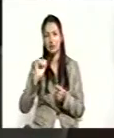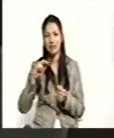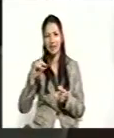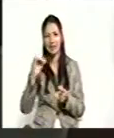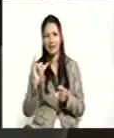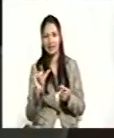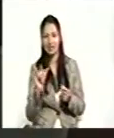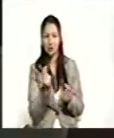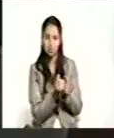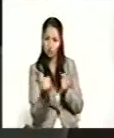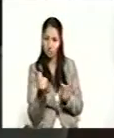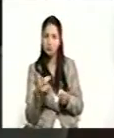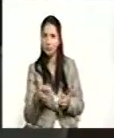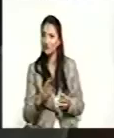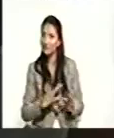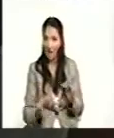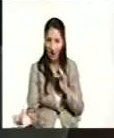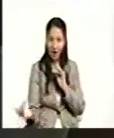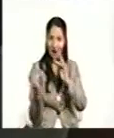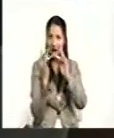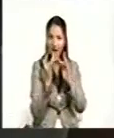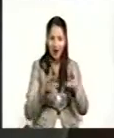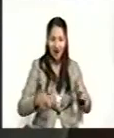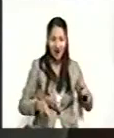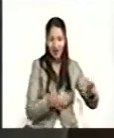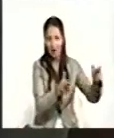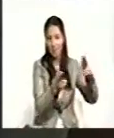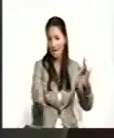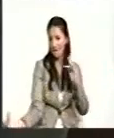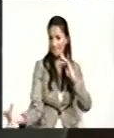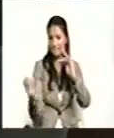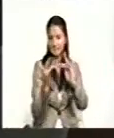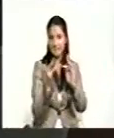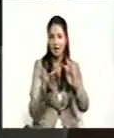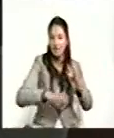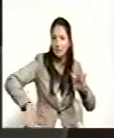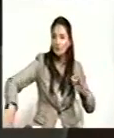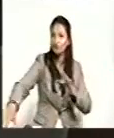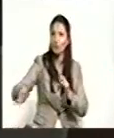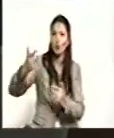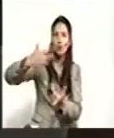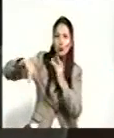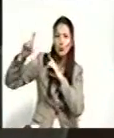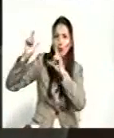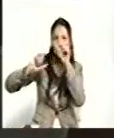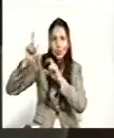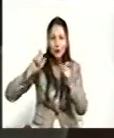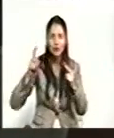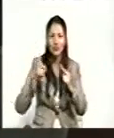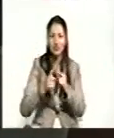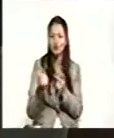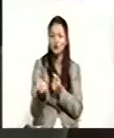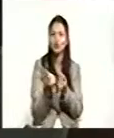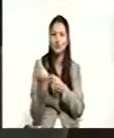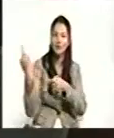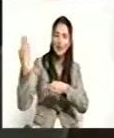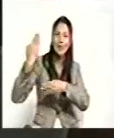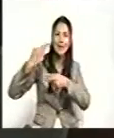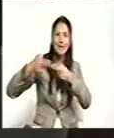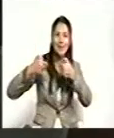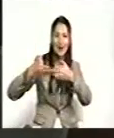lo habíamos conectado con los sitios turísticos cercanos a la frontera con